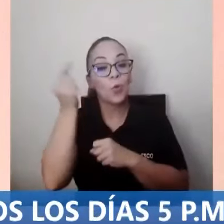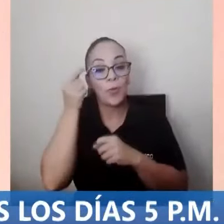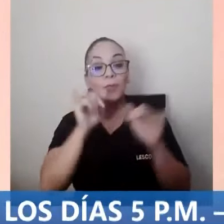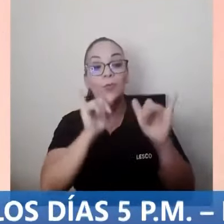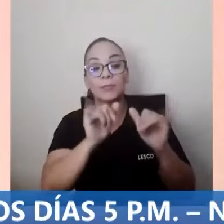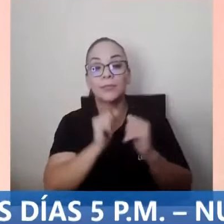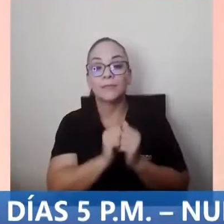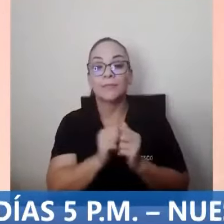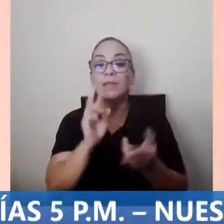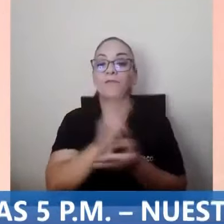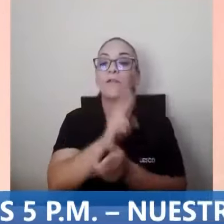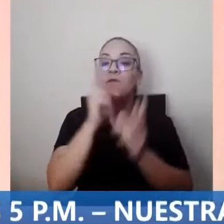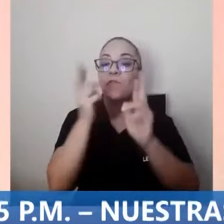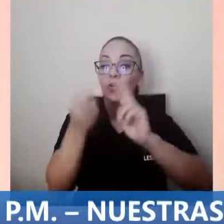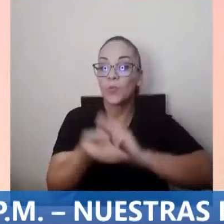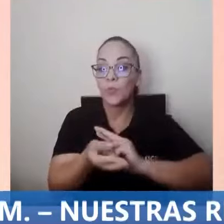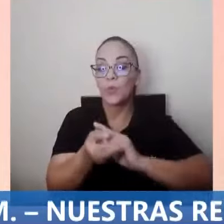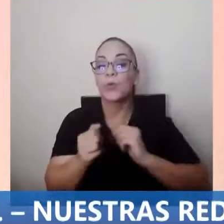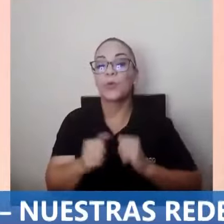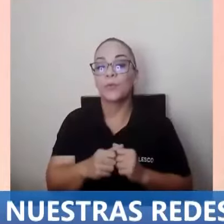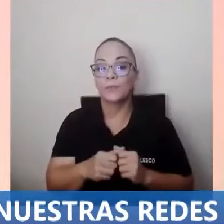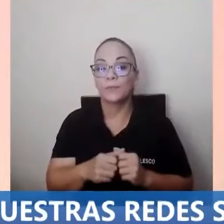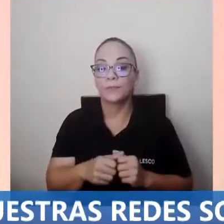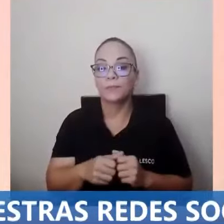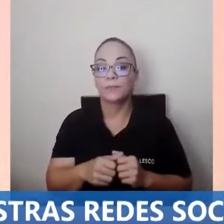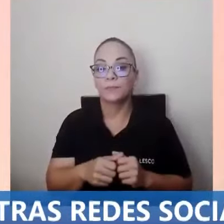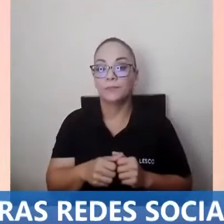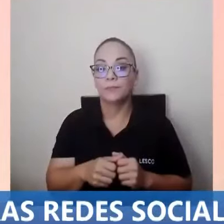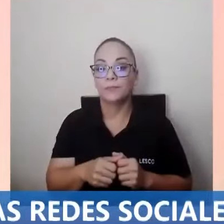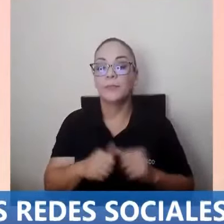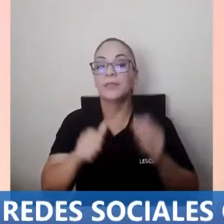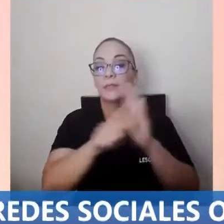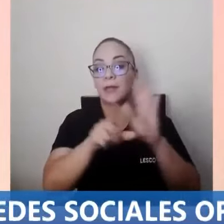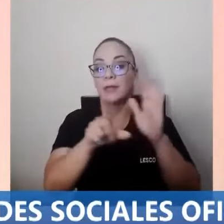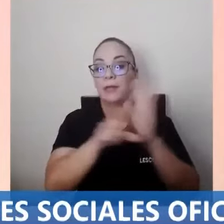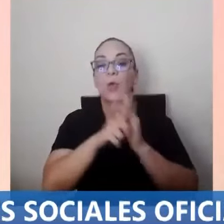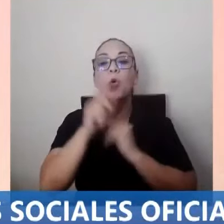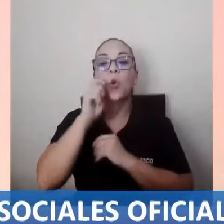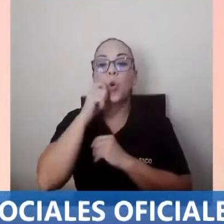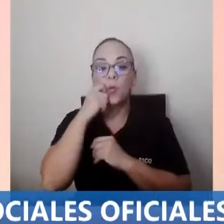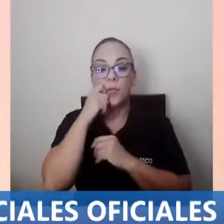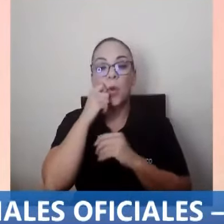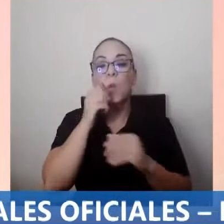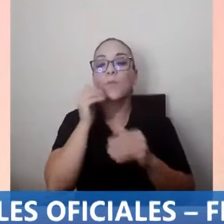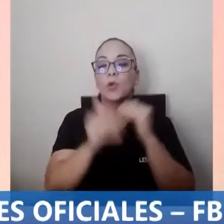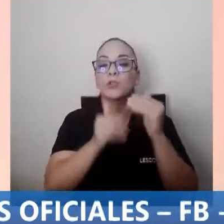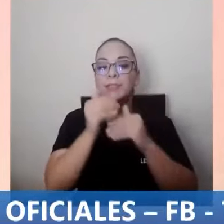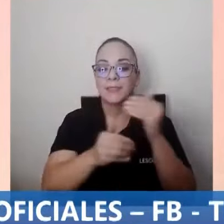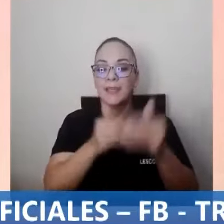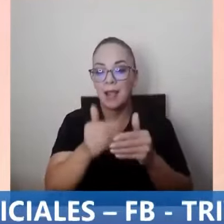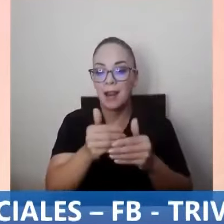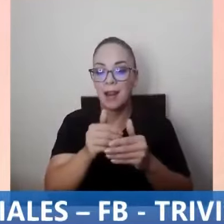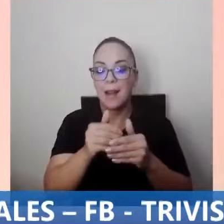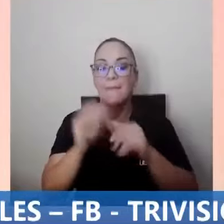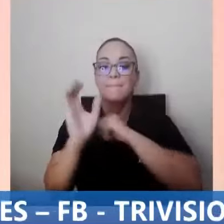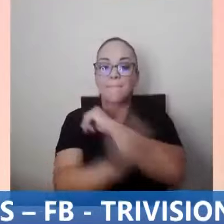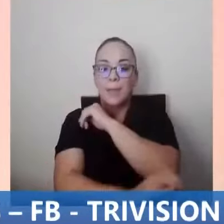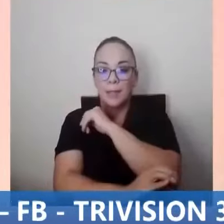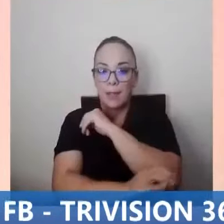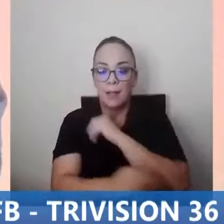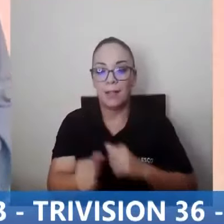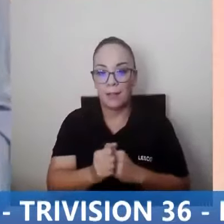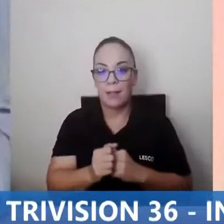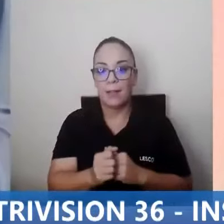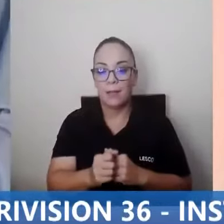reformó en el Congreso el Código Procesal Penal y que el Ejecutivo